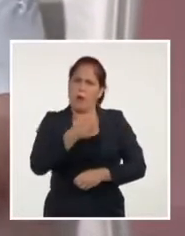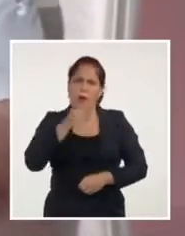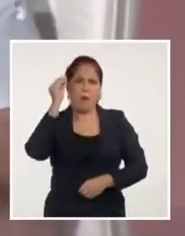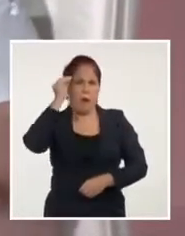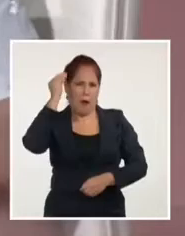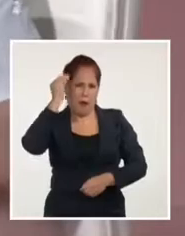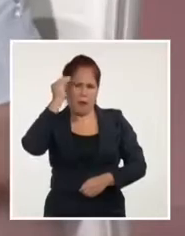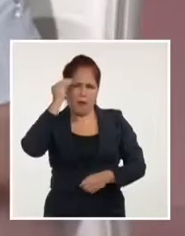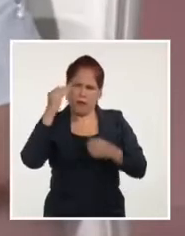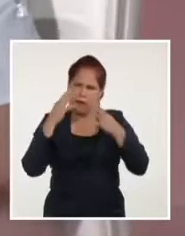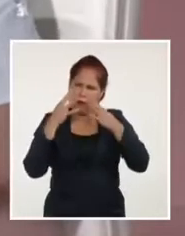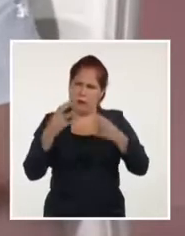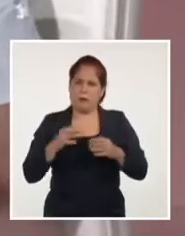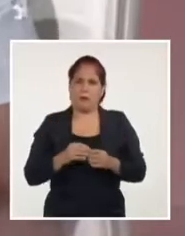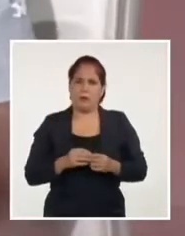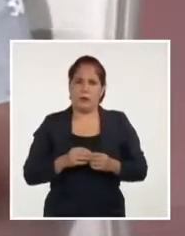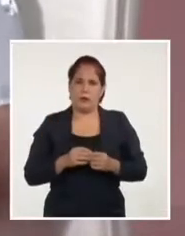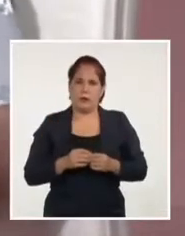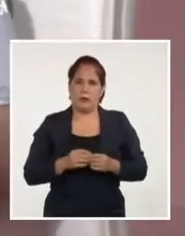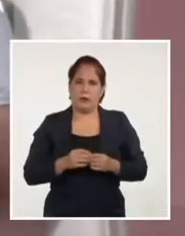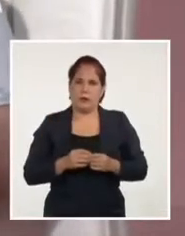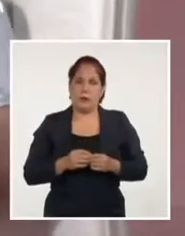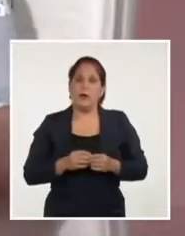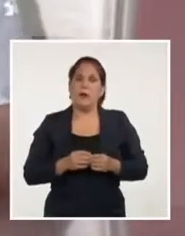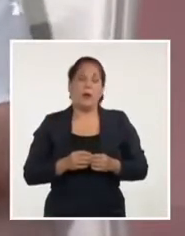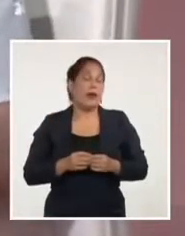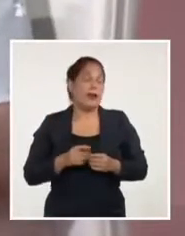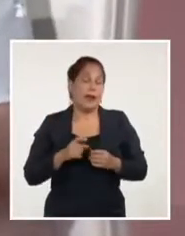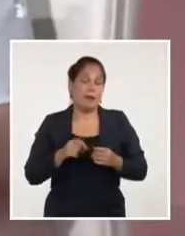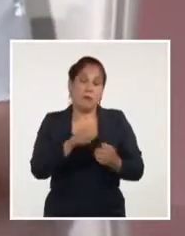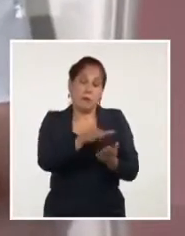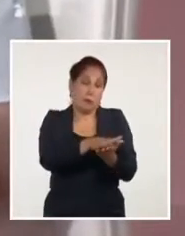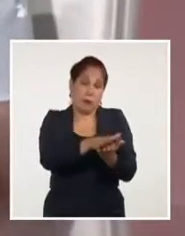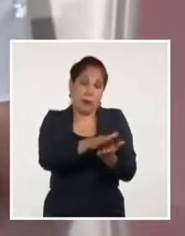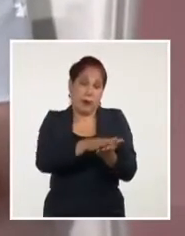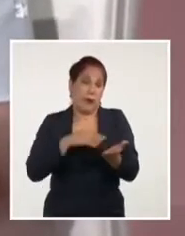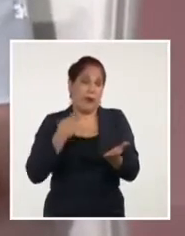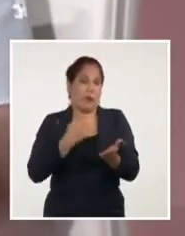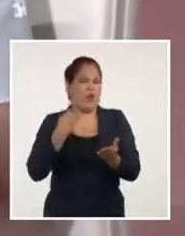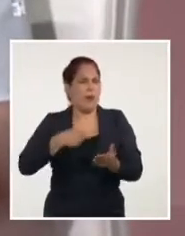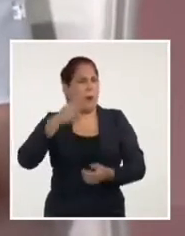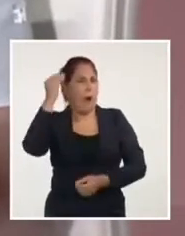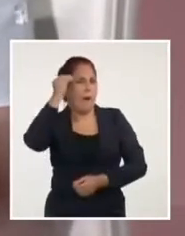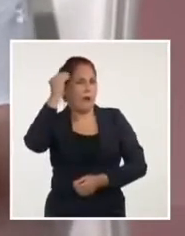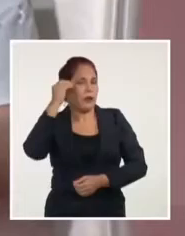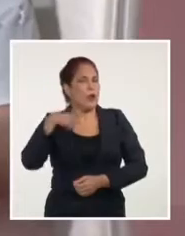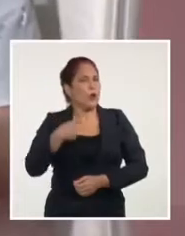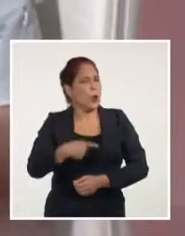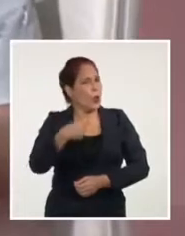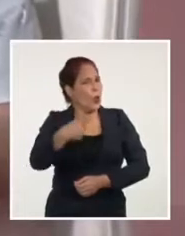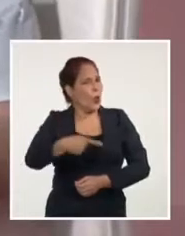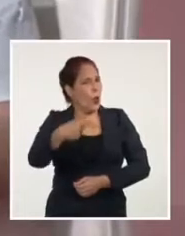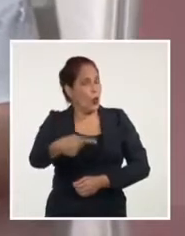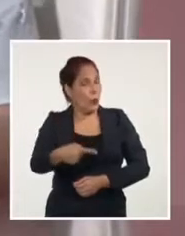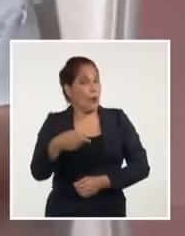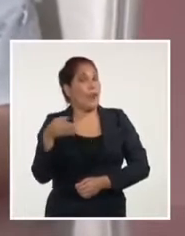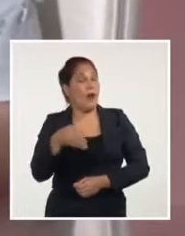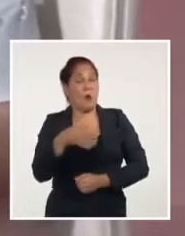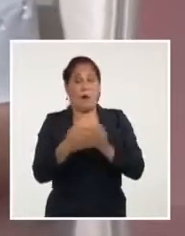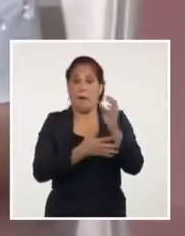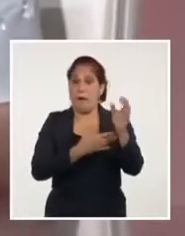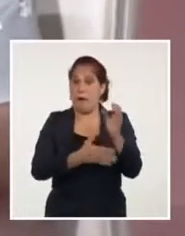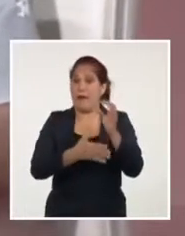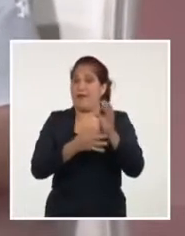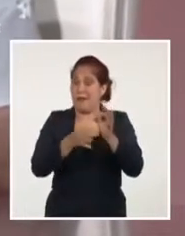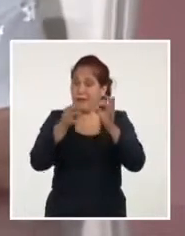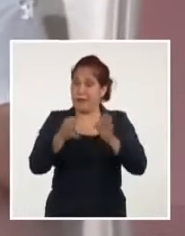es un poco una tarea pendiente, que estamos todos los días asistiendo a una realidad de un